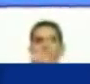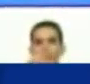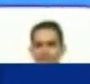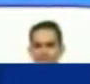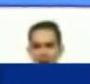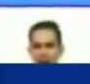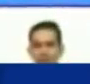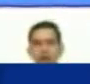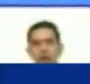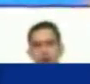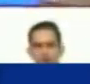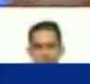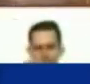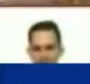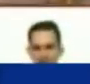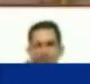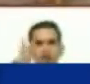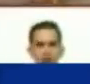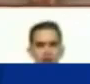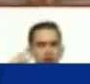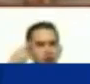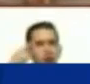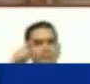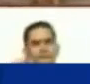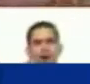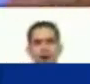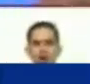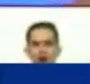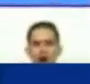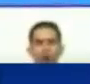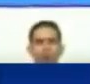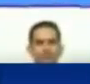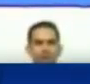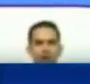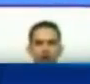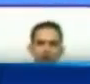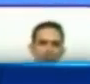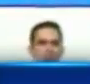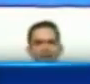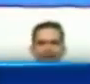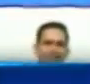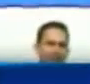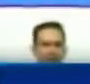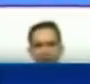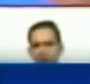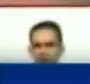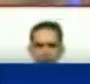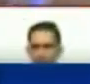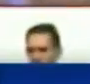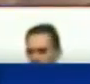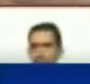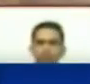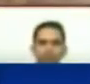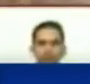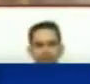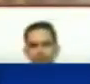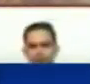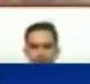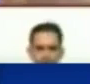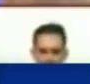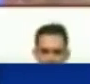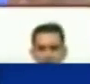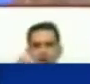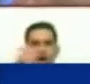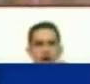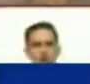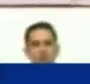4-2022, que crea la Comisión Internacional contra la Corrupción e